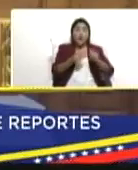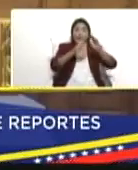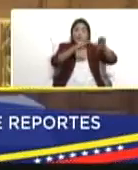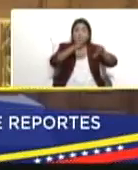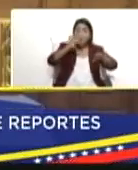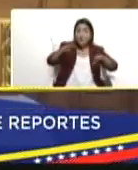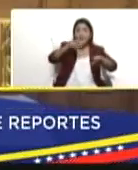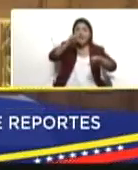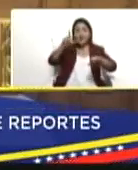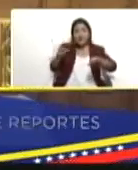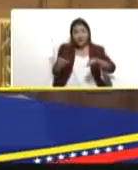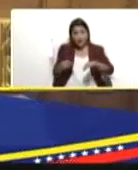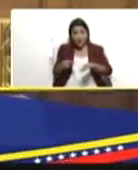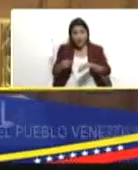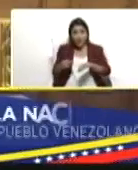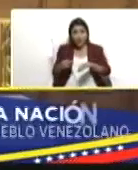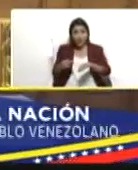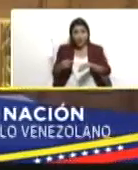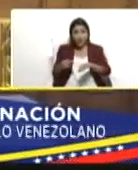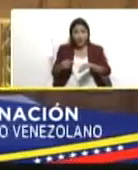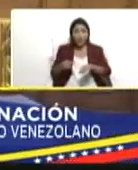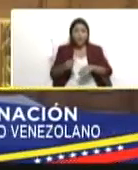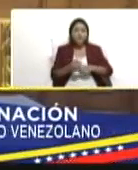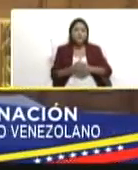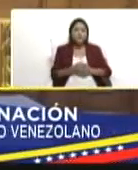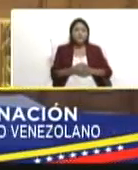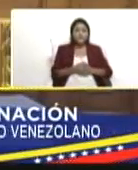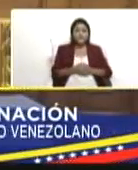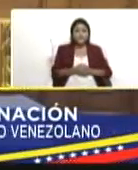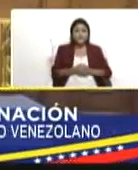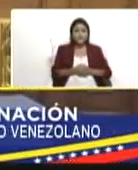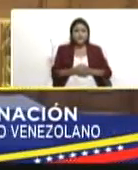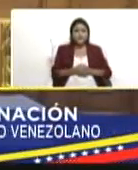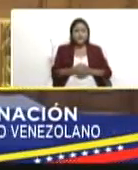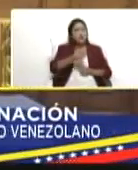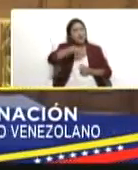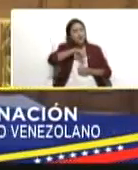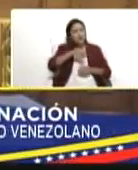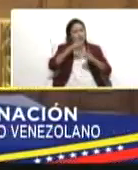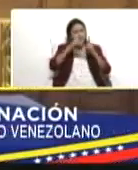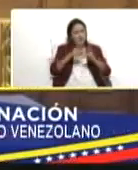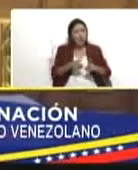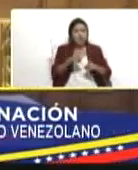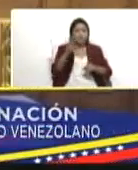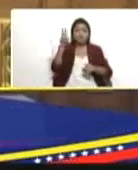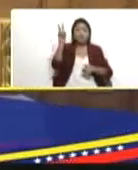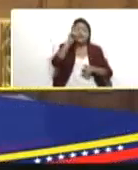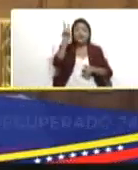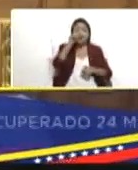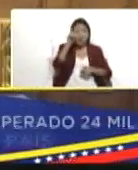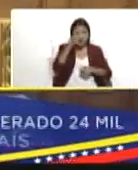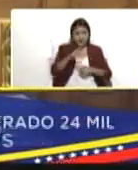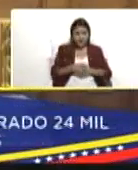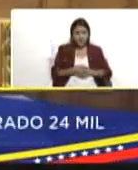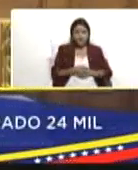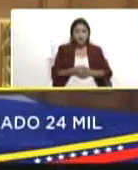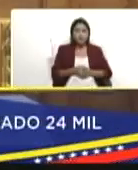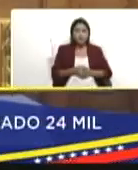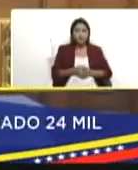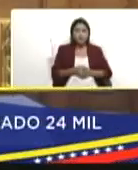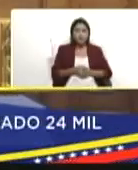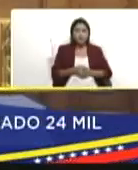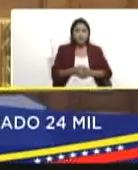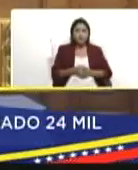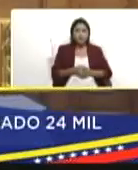equiva me refiero al paso consciente y decisivo que dimos con país como país cumplimos